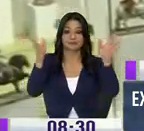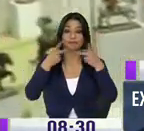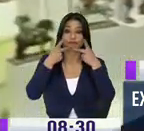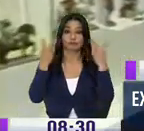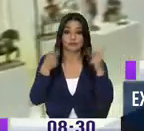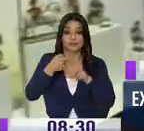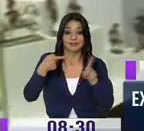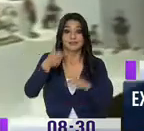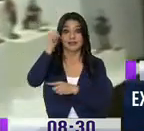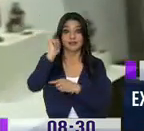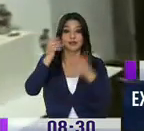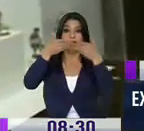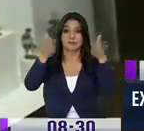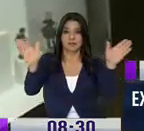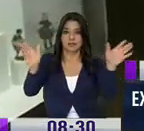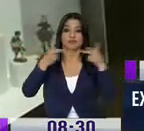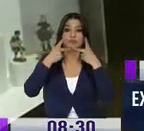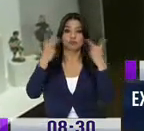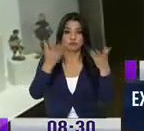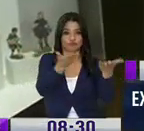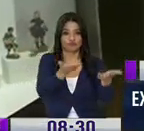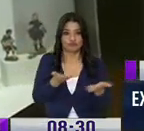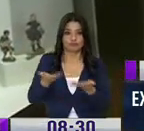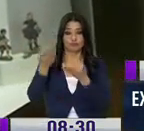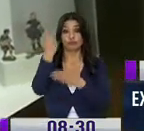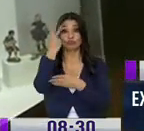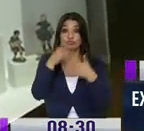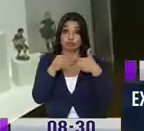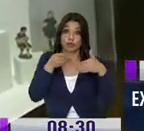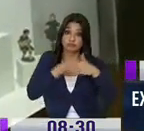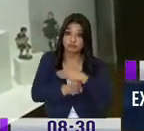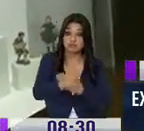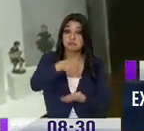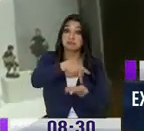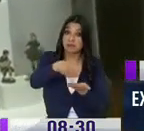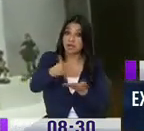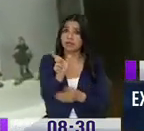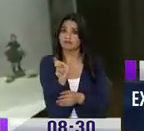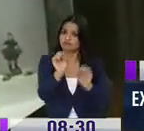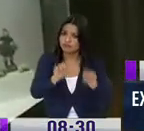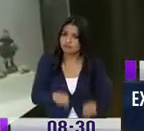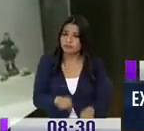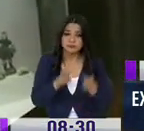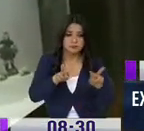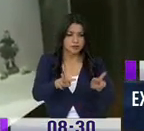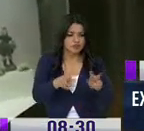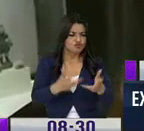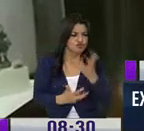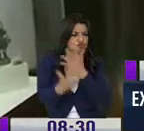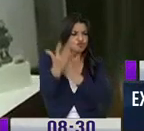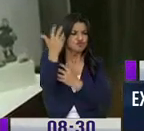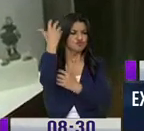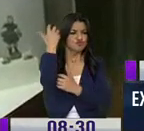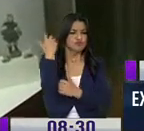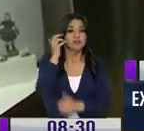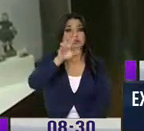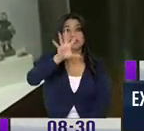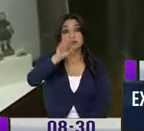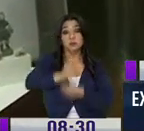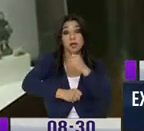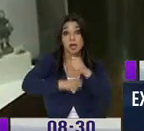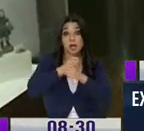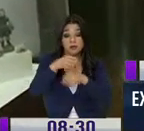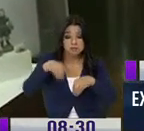desde el día de ayer ya está abierto al público, por $2 ustedes podrán venir a ver piezas que tienen más de 350